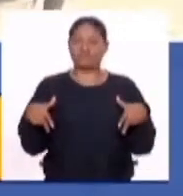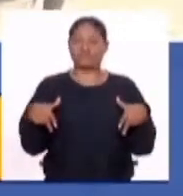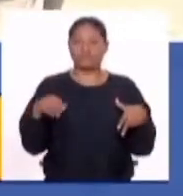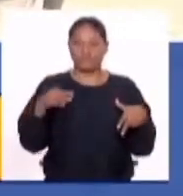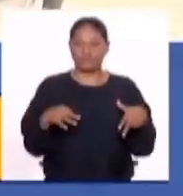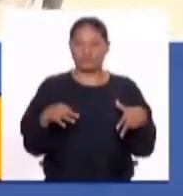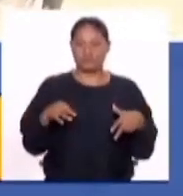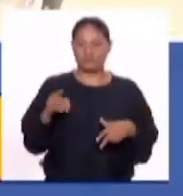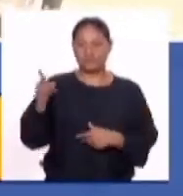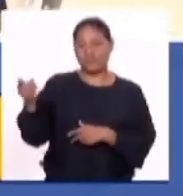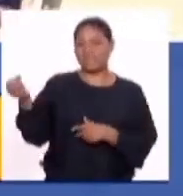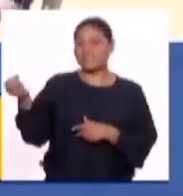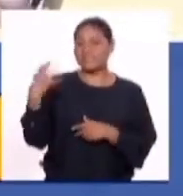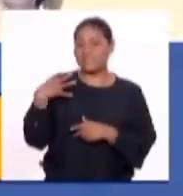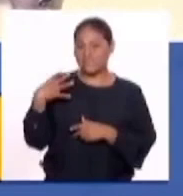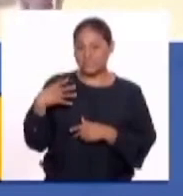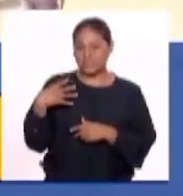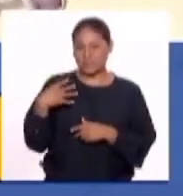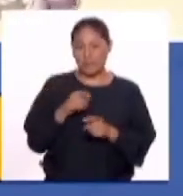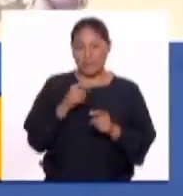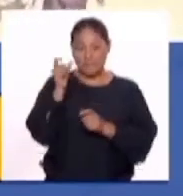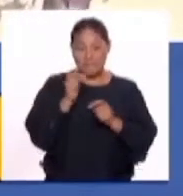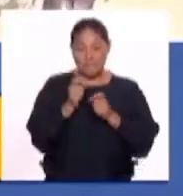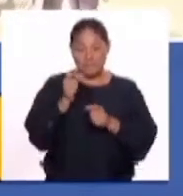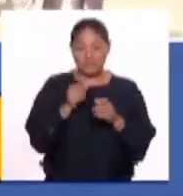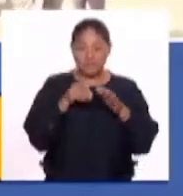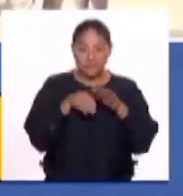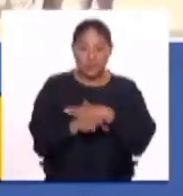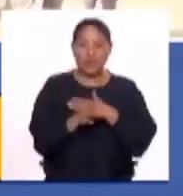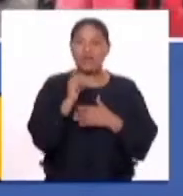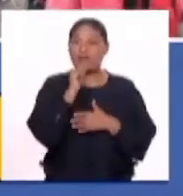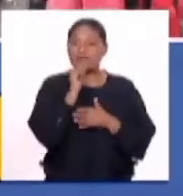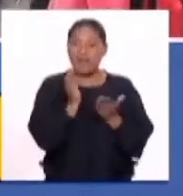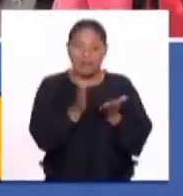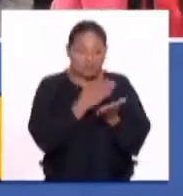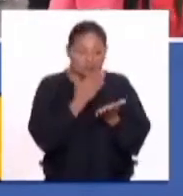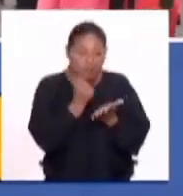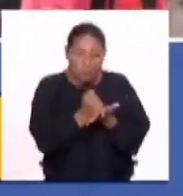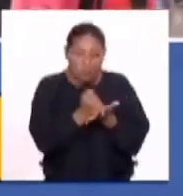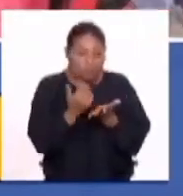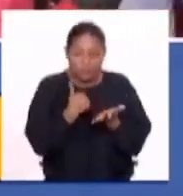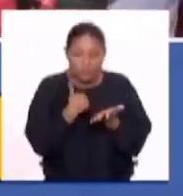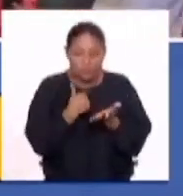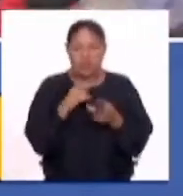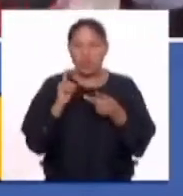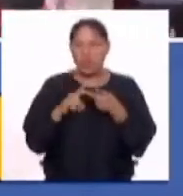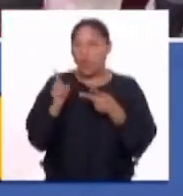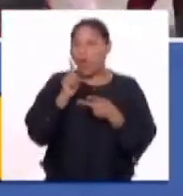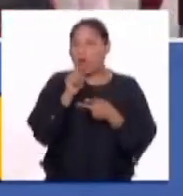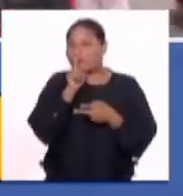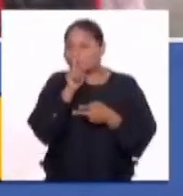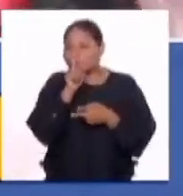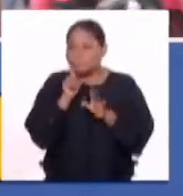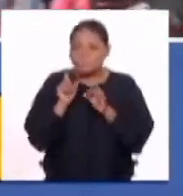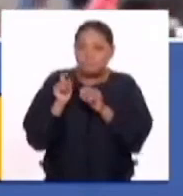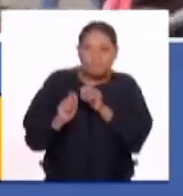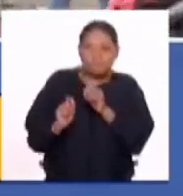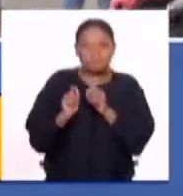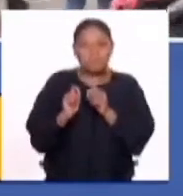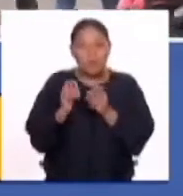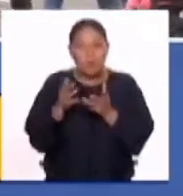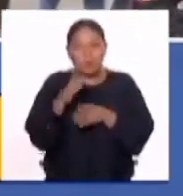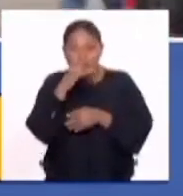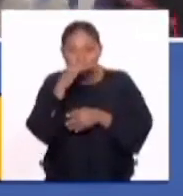por ejemplo, los migrantes indocumentados que cometan un delito o que estén se los encuentre en